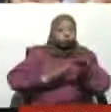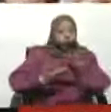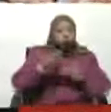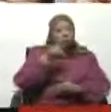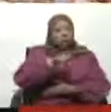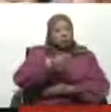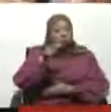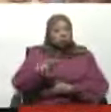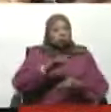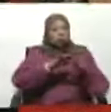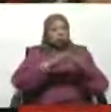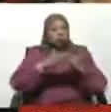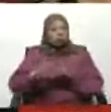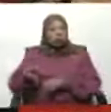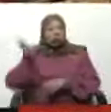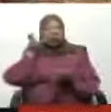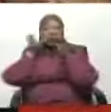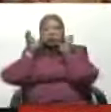gente. Y sobre todo,